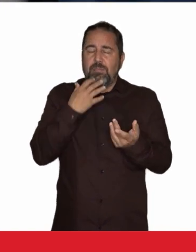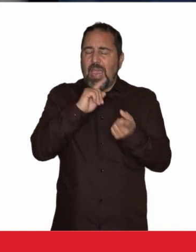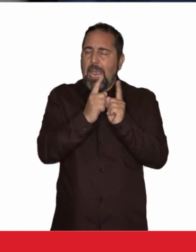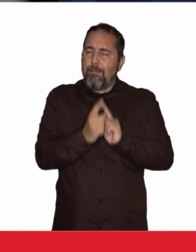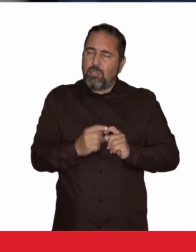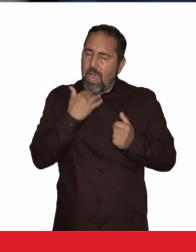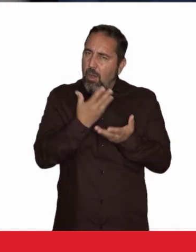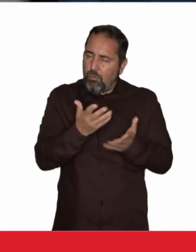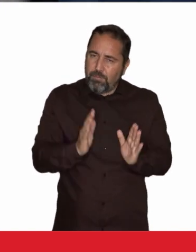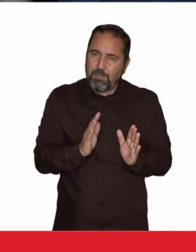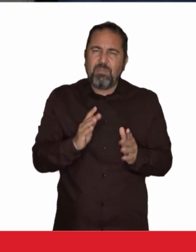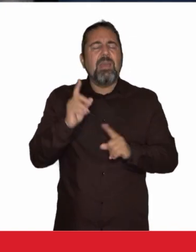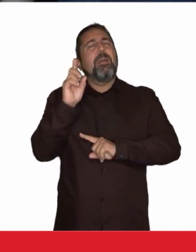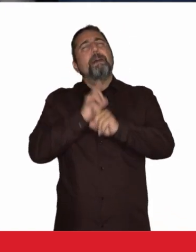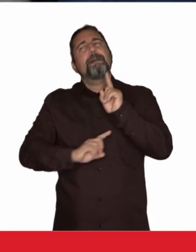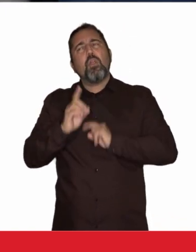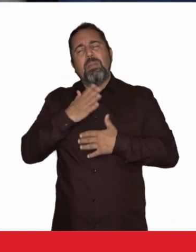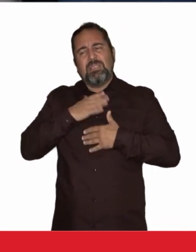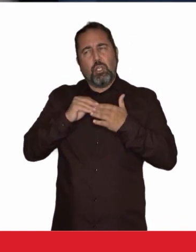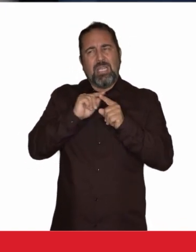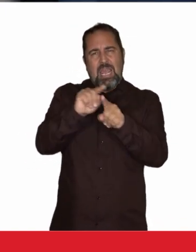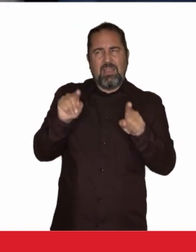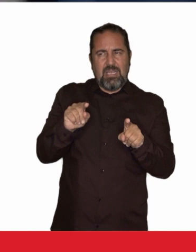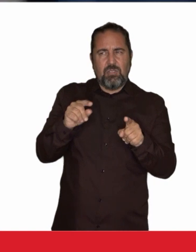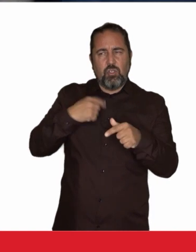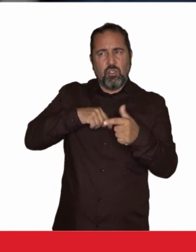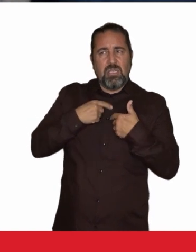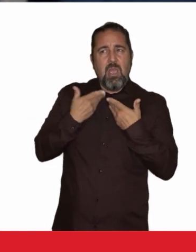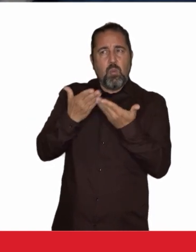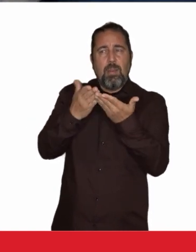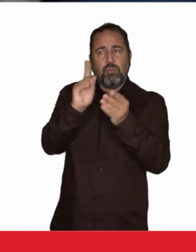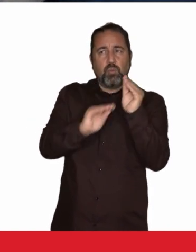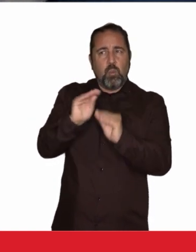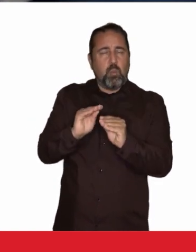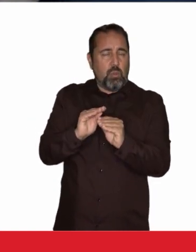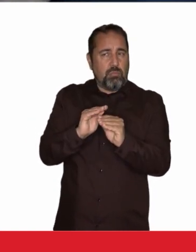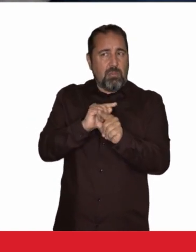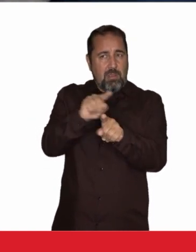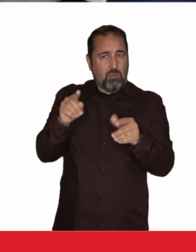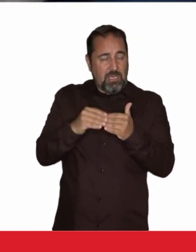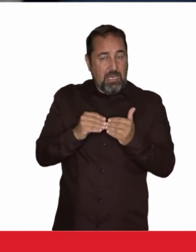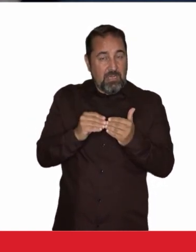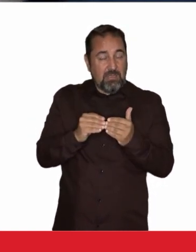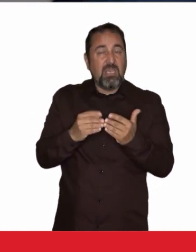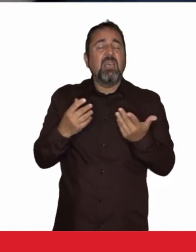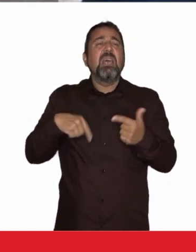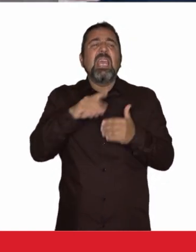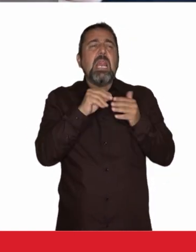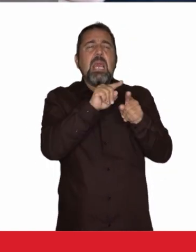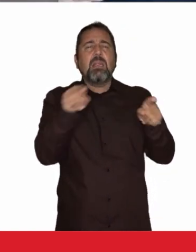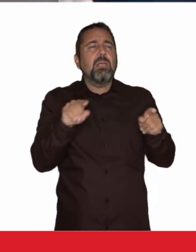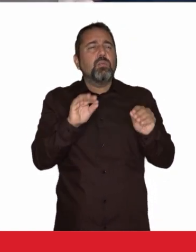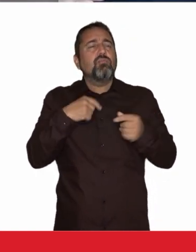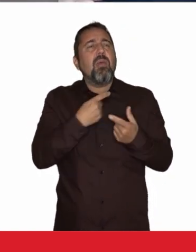valor a mis clientes. Y por lo tanto, igual debo de hacer algunos cambios. ¿Qué problemas de nuestros clientes estamos ayudando a